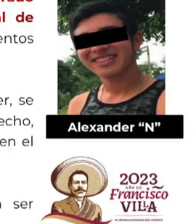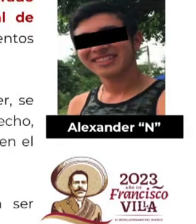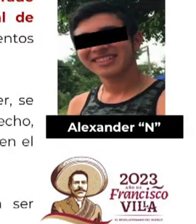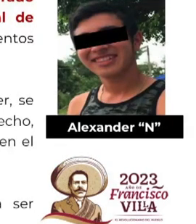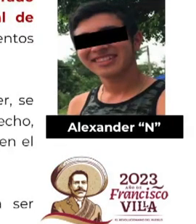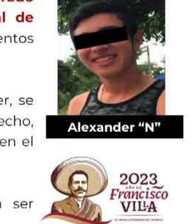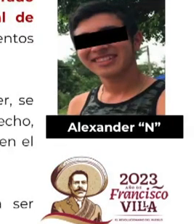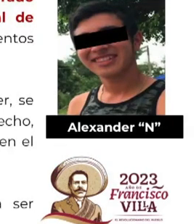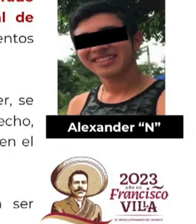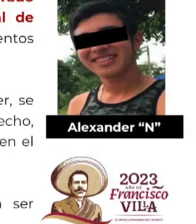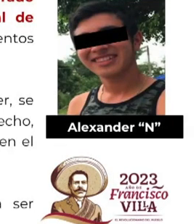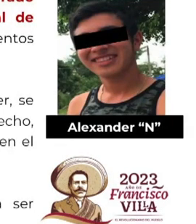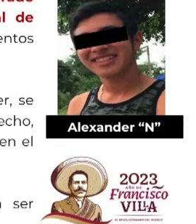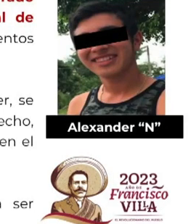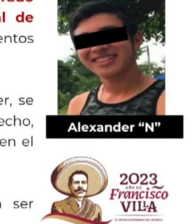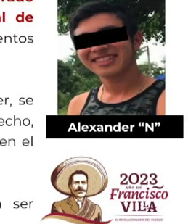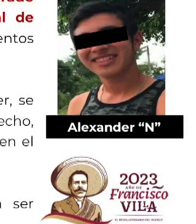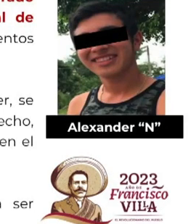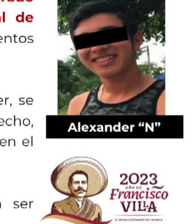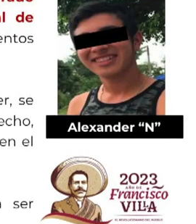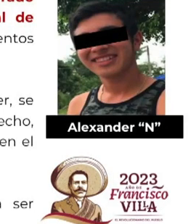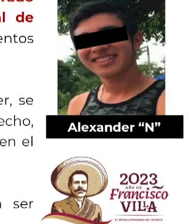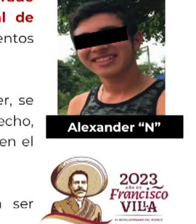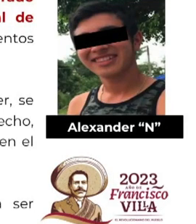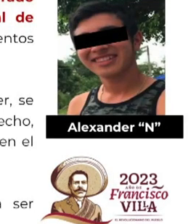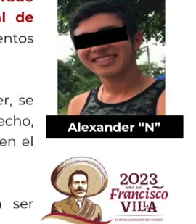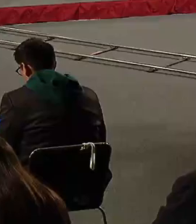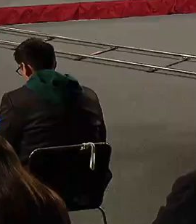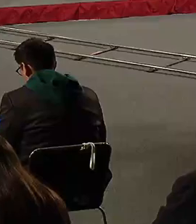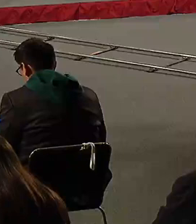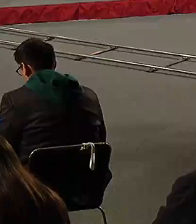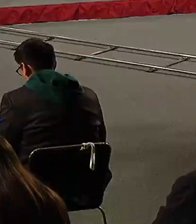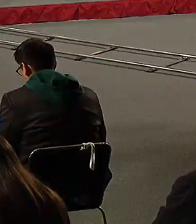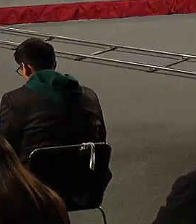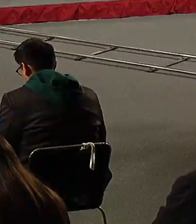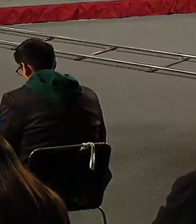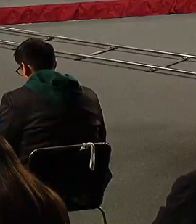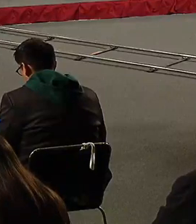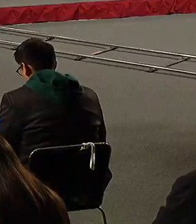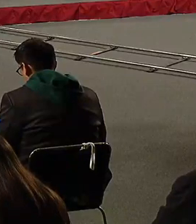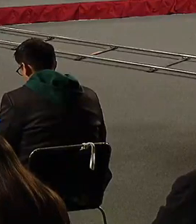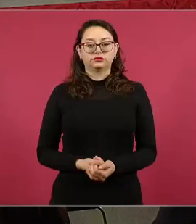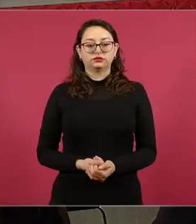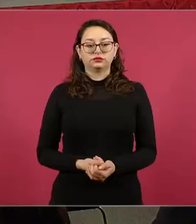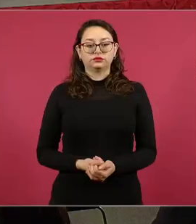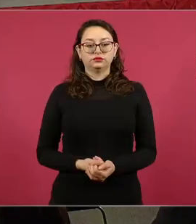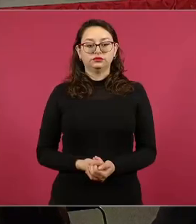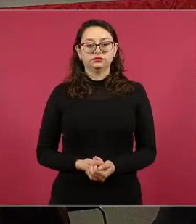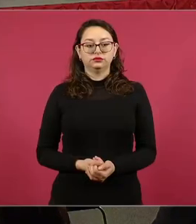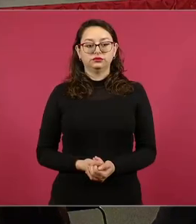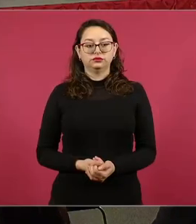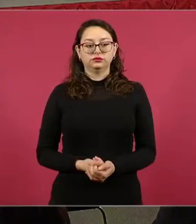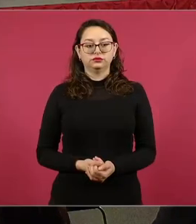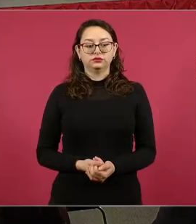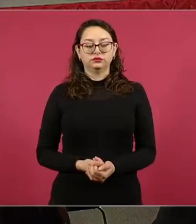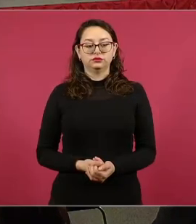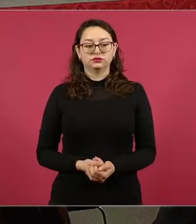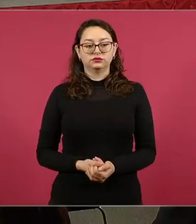Sergio N. fue detenido en esa ocasión y luego fue exonerado en marzo del 2022 por un tribunal de